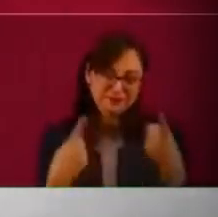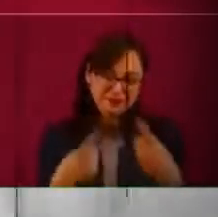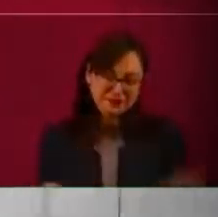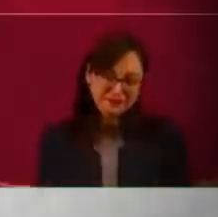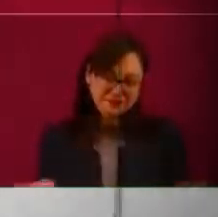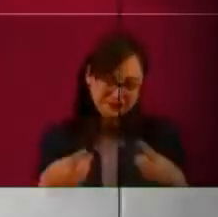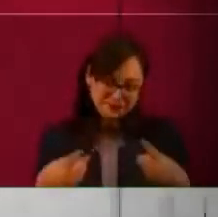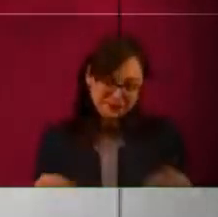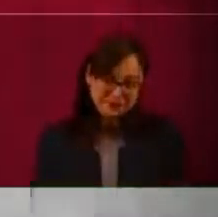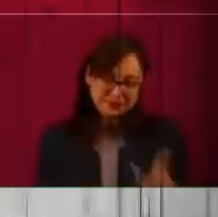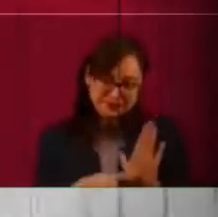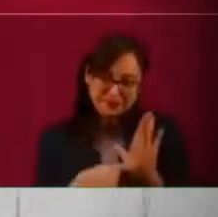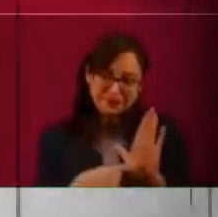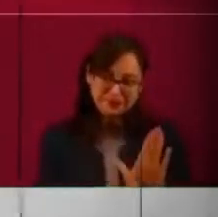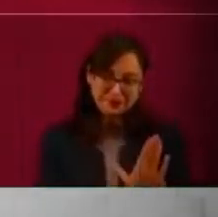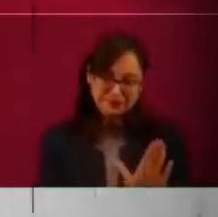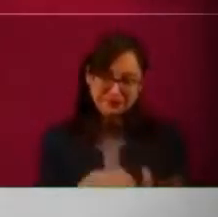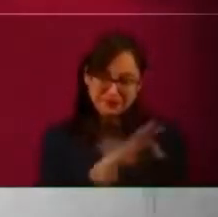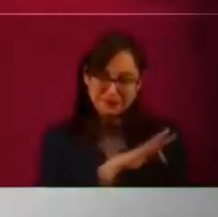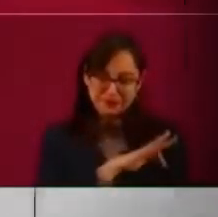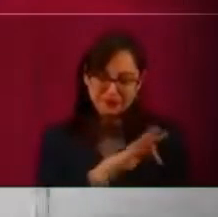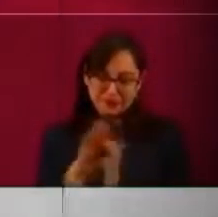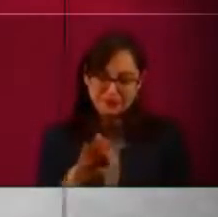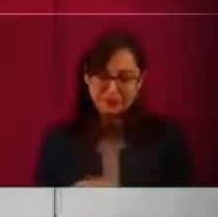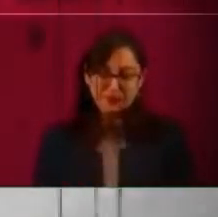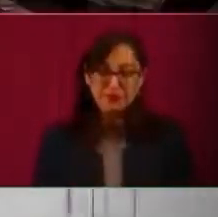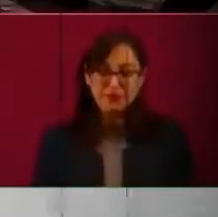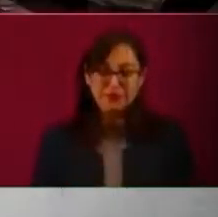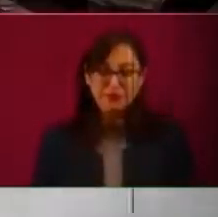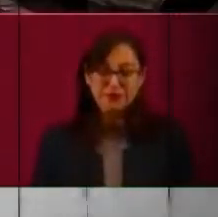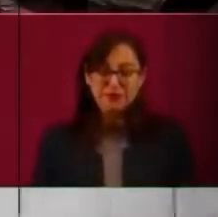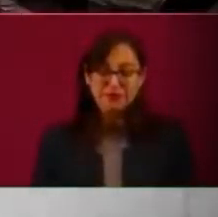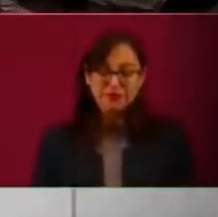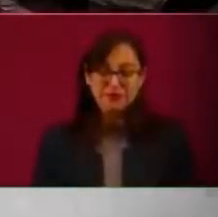contra de los buitres que lo único que saben hacer es lucrar con el dolor ajeno.